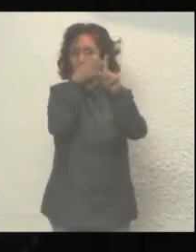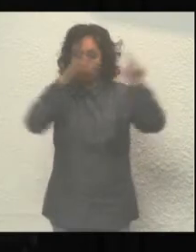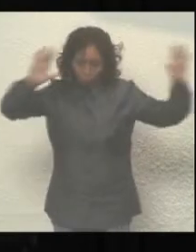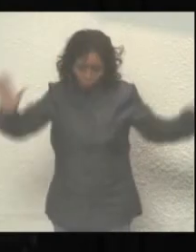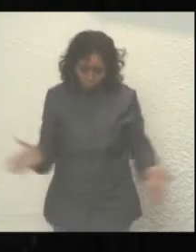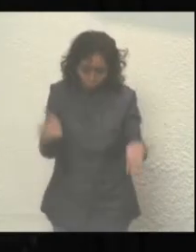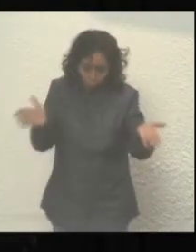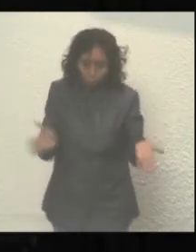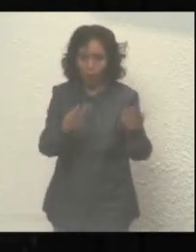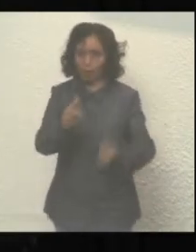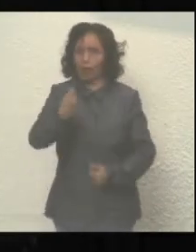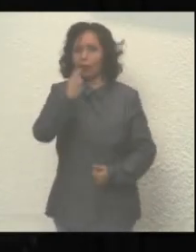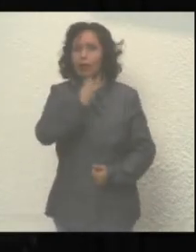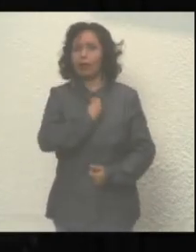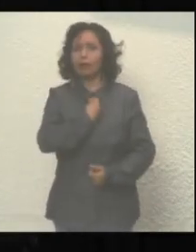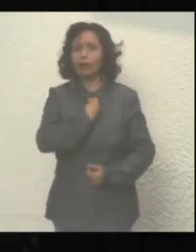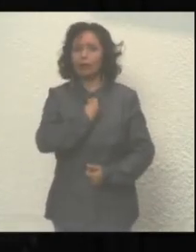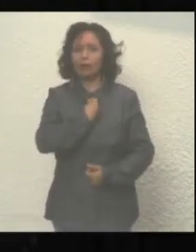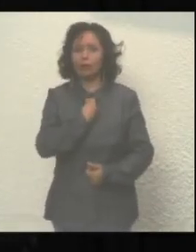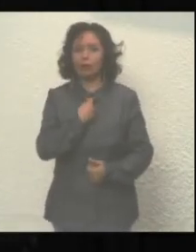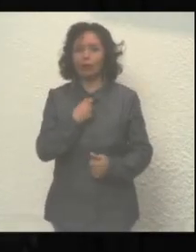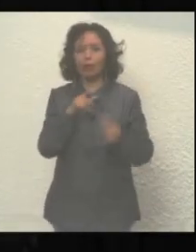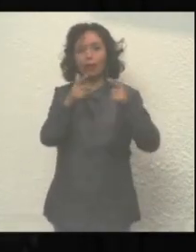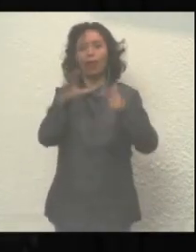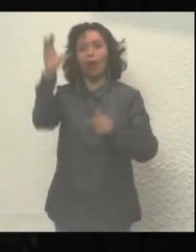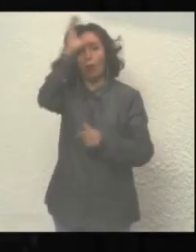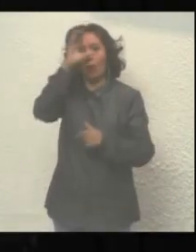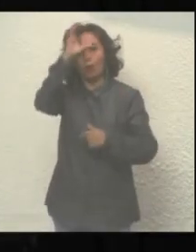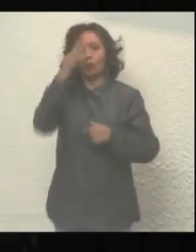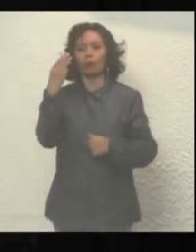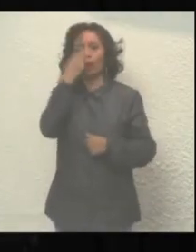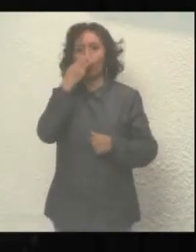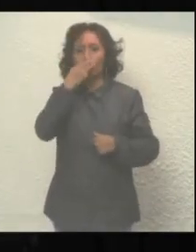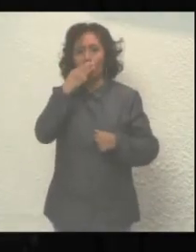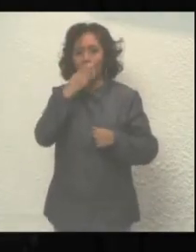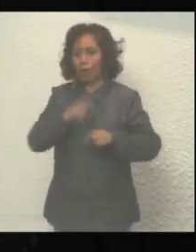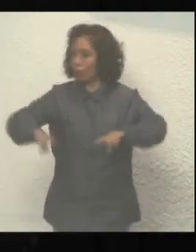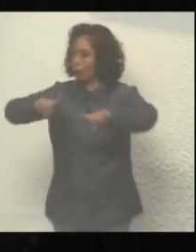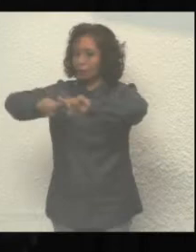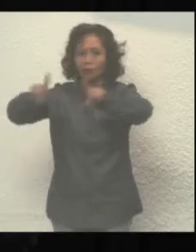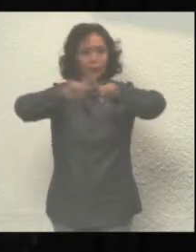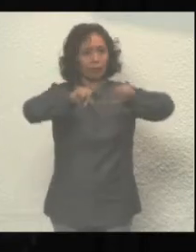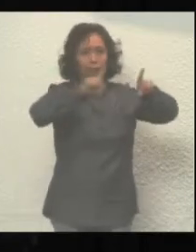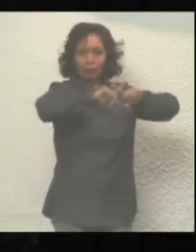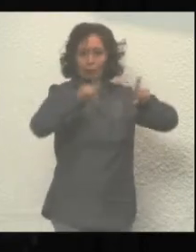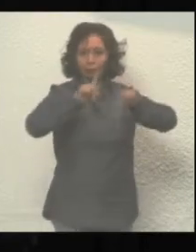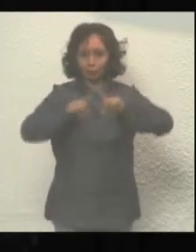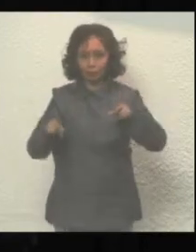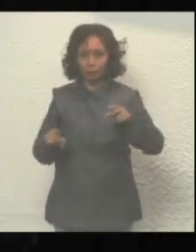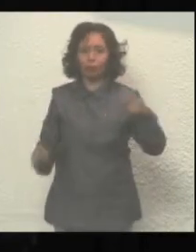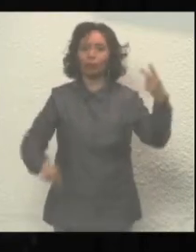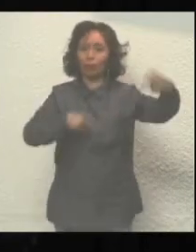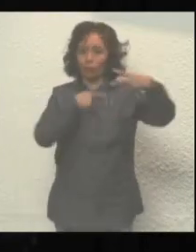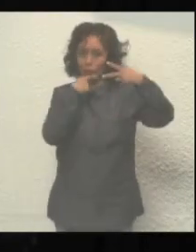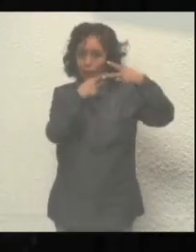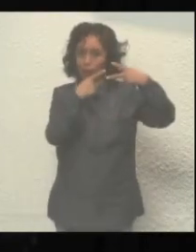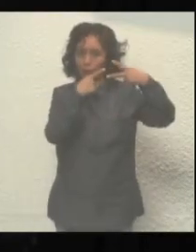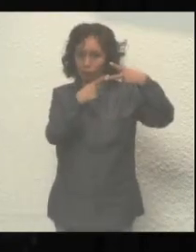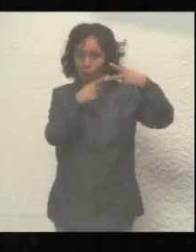de la entidad y patrimonio cultural de la etnia maya en todas sus expresiones. Segundo,